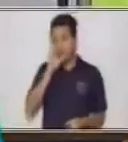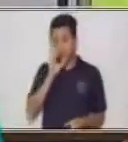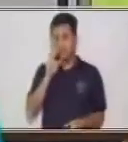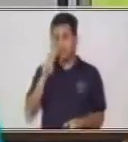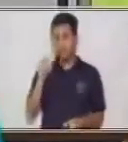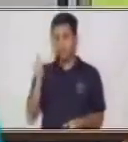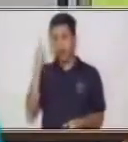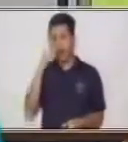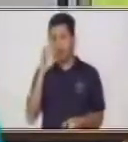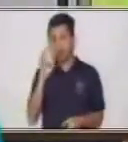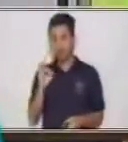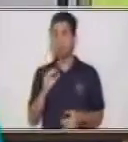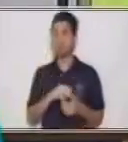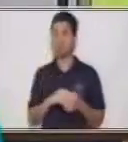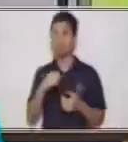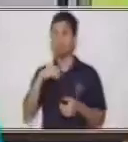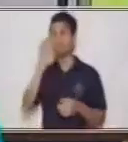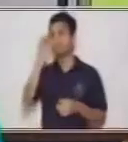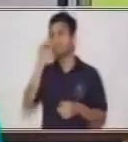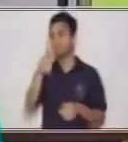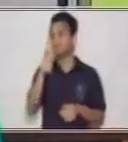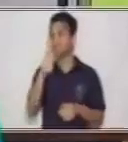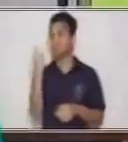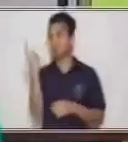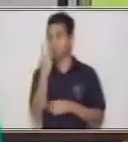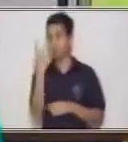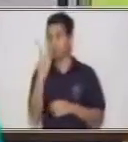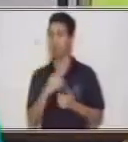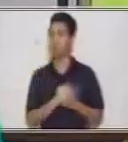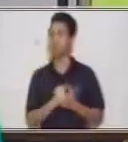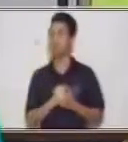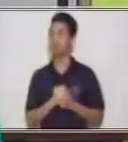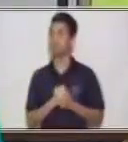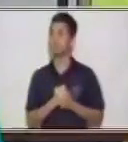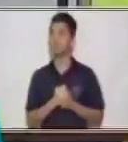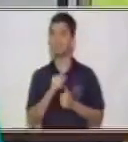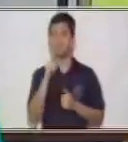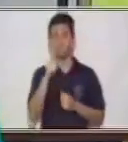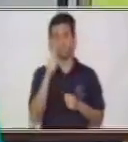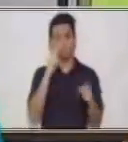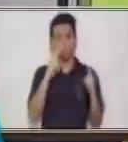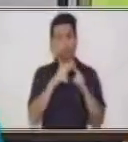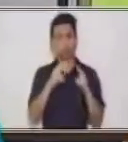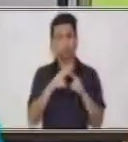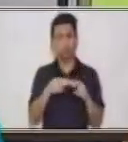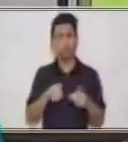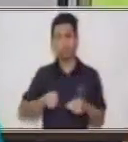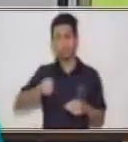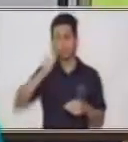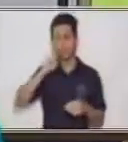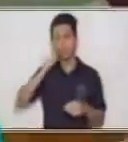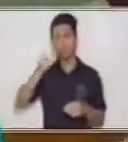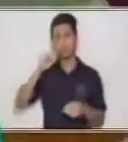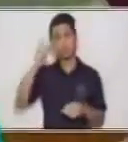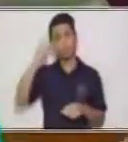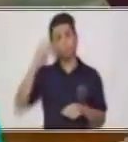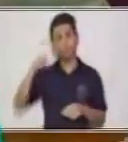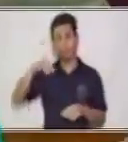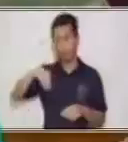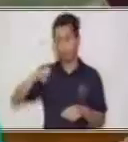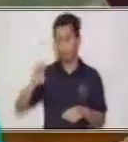quiero hacerles una referencia muy importante. ¿Conocen las tazas medidoras? Las tazas